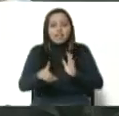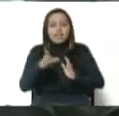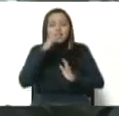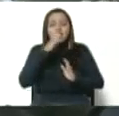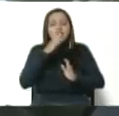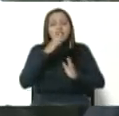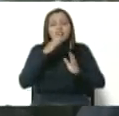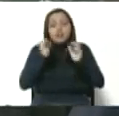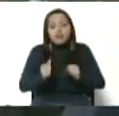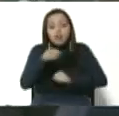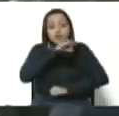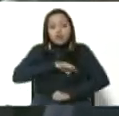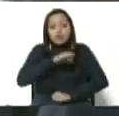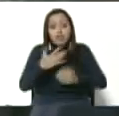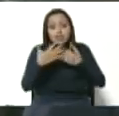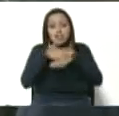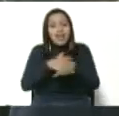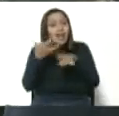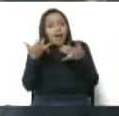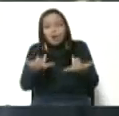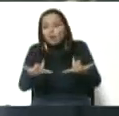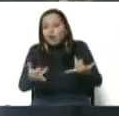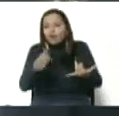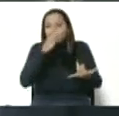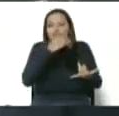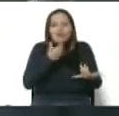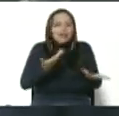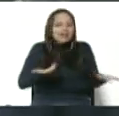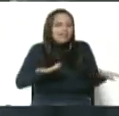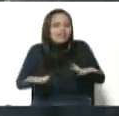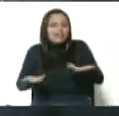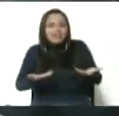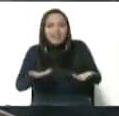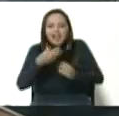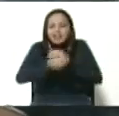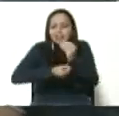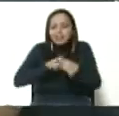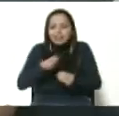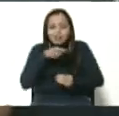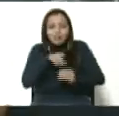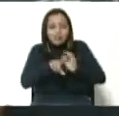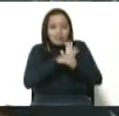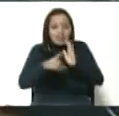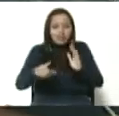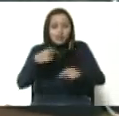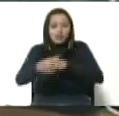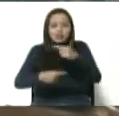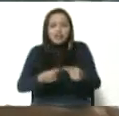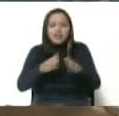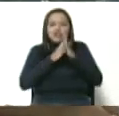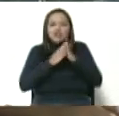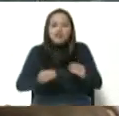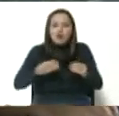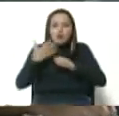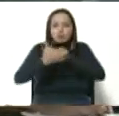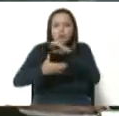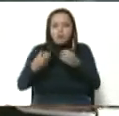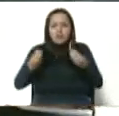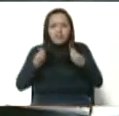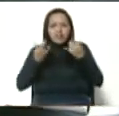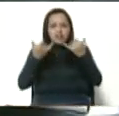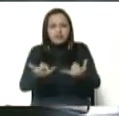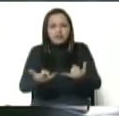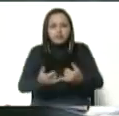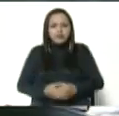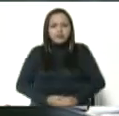Integral definitivamente en este momento no se está aplicando producto de toda la crisis que estamos viviendo.